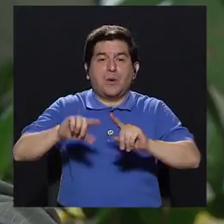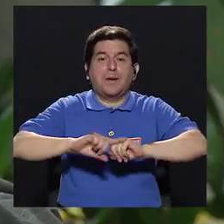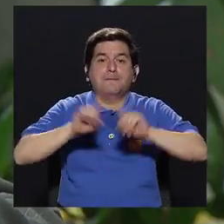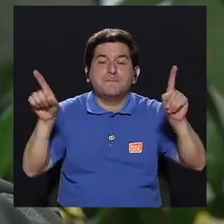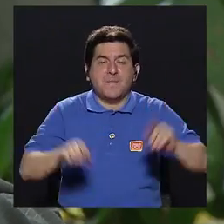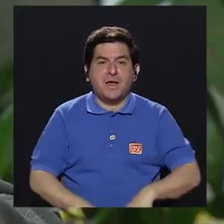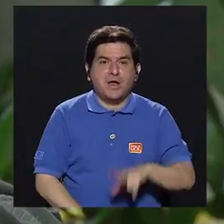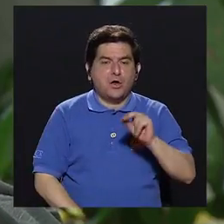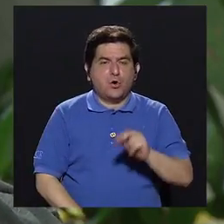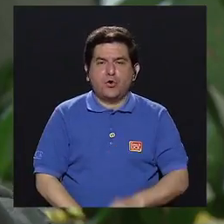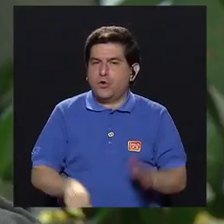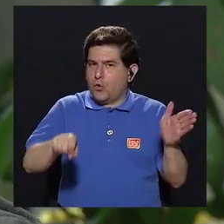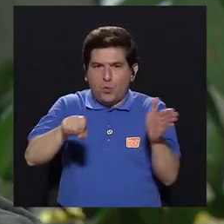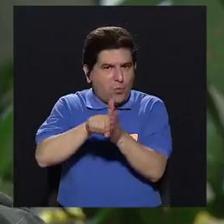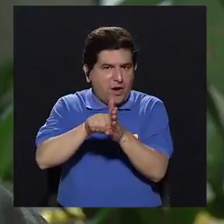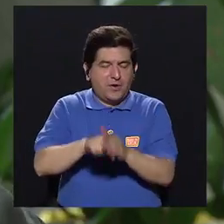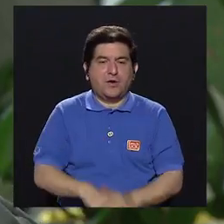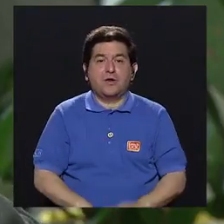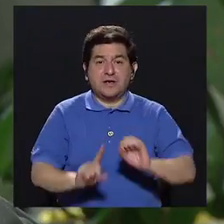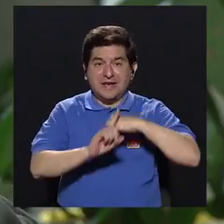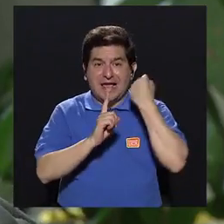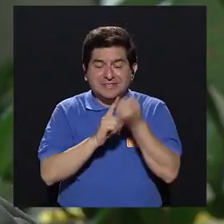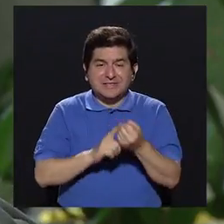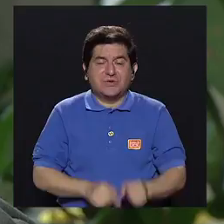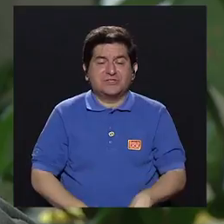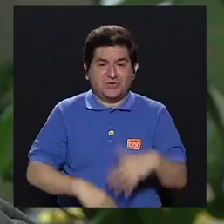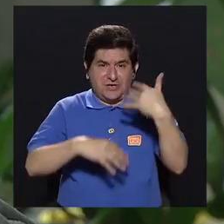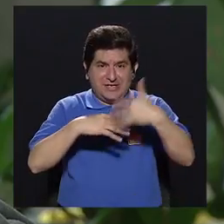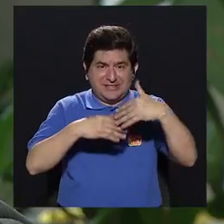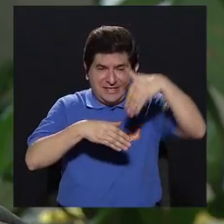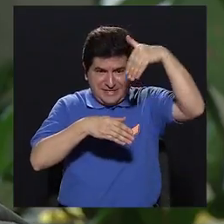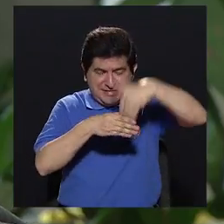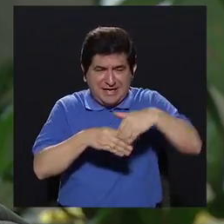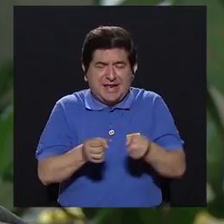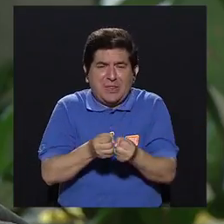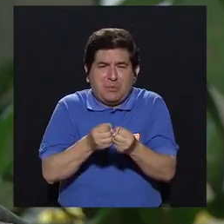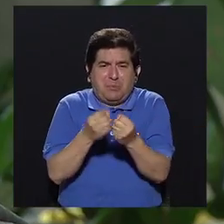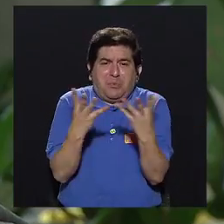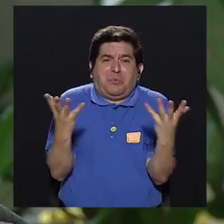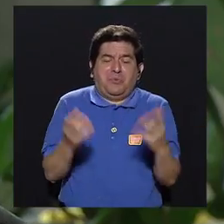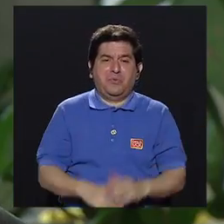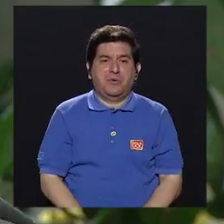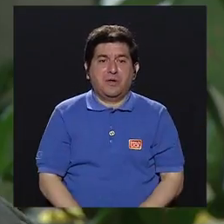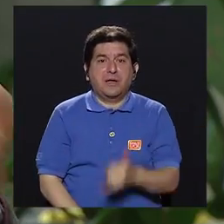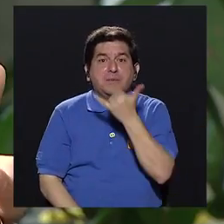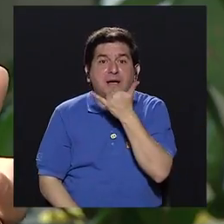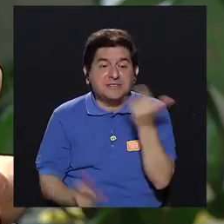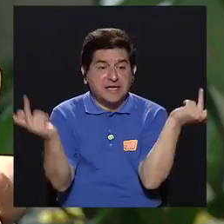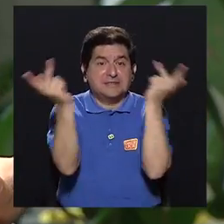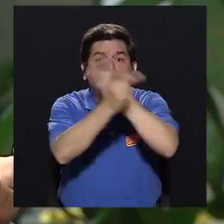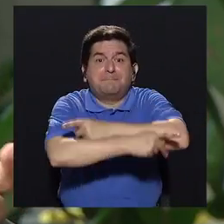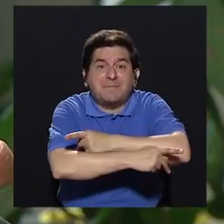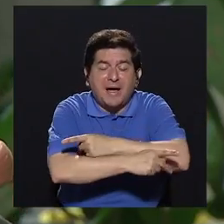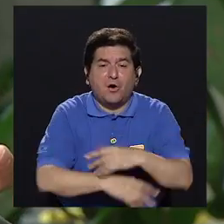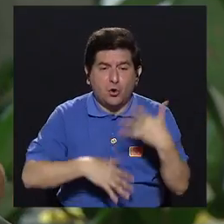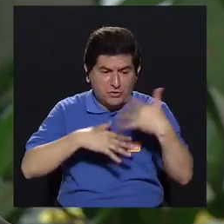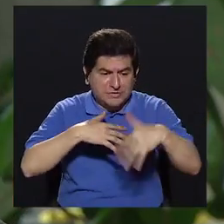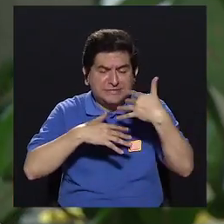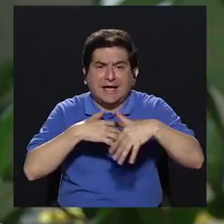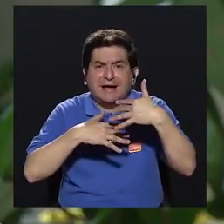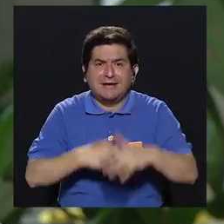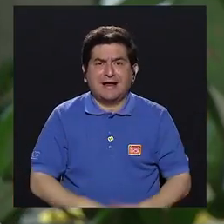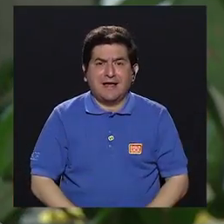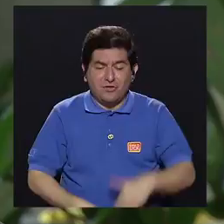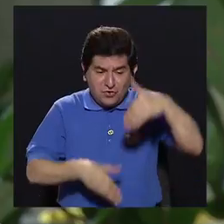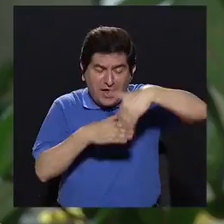si no es un coágulo, sino que se reventó el vaso y le metemos anticoagulantes, vamos a empeorar el sangrado. Es